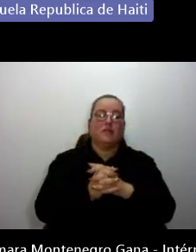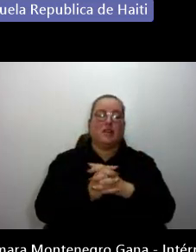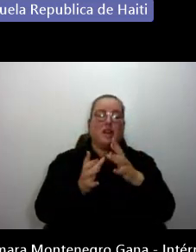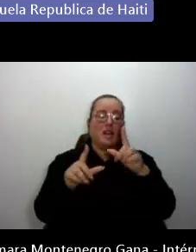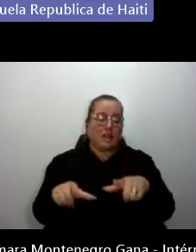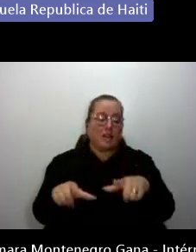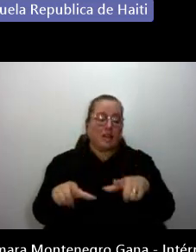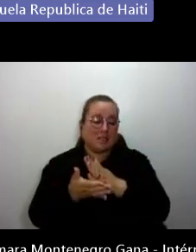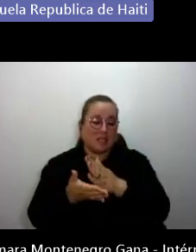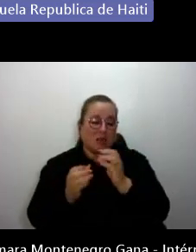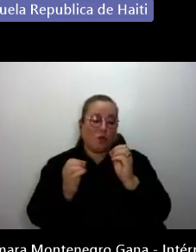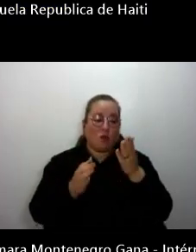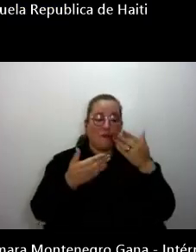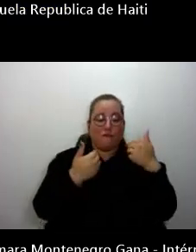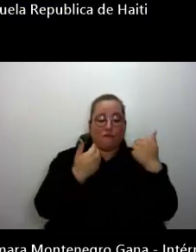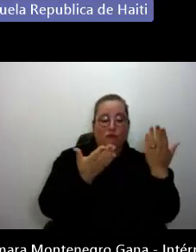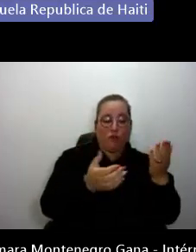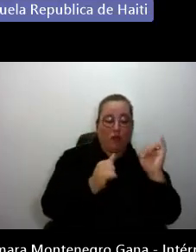el patio.